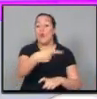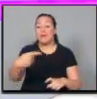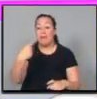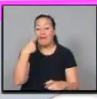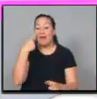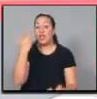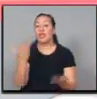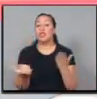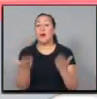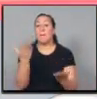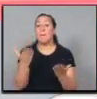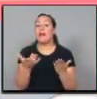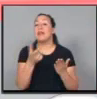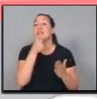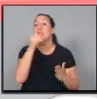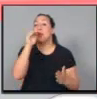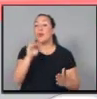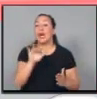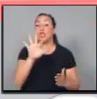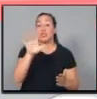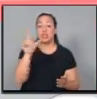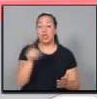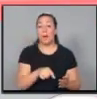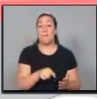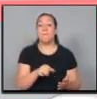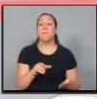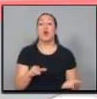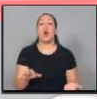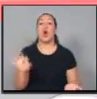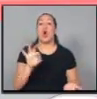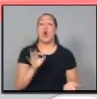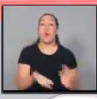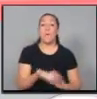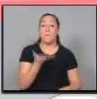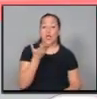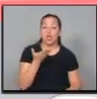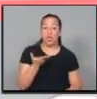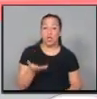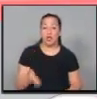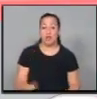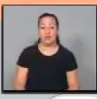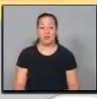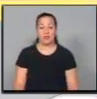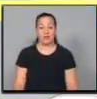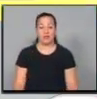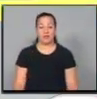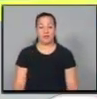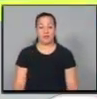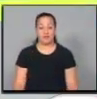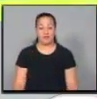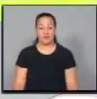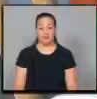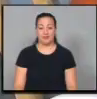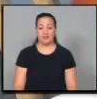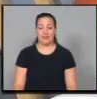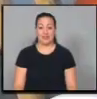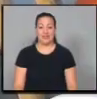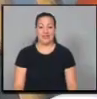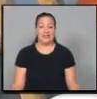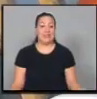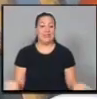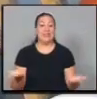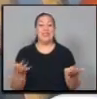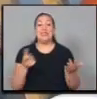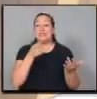fíjate si realmente bajó, aunque sea un 5%, pero bajó o si te incrementaron. ¿Qué haces si no lo compraste? Y ojo, y nada, perdiste. Igual bajó